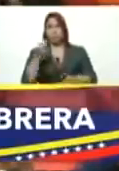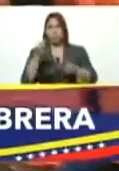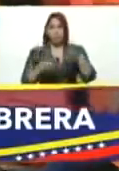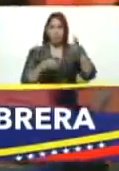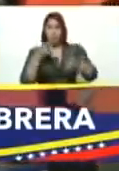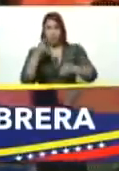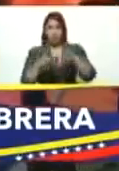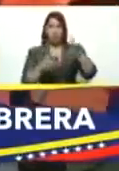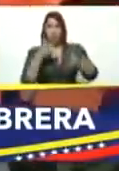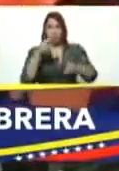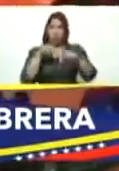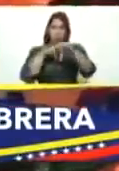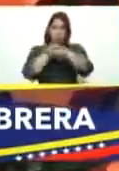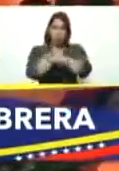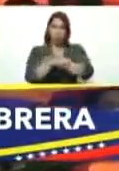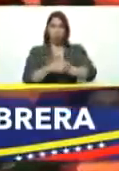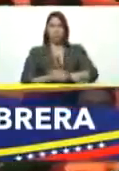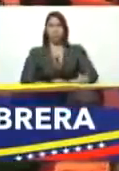trabajadores